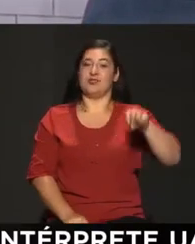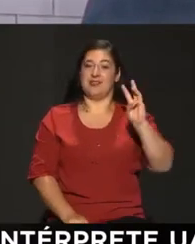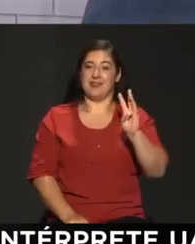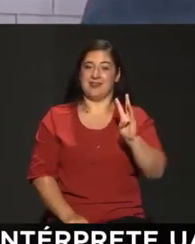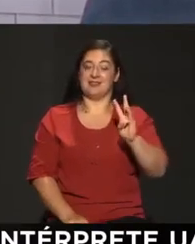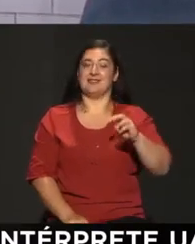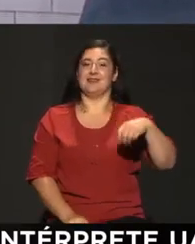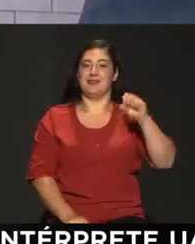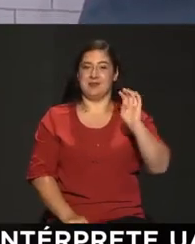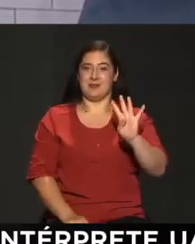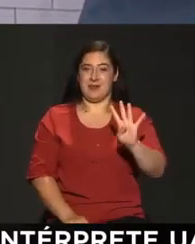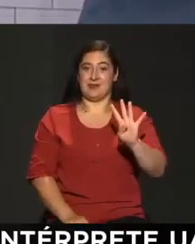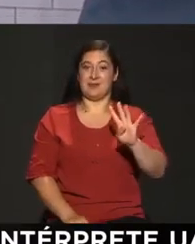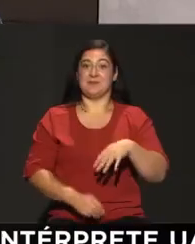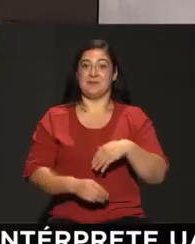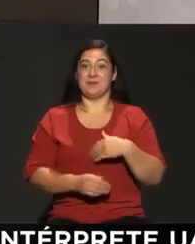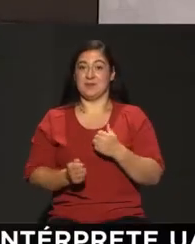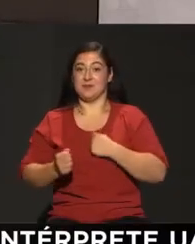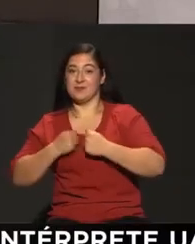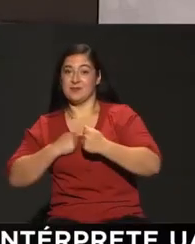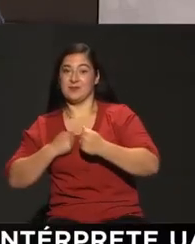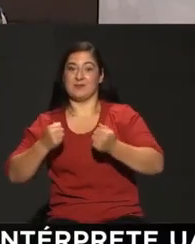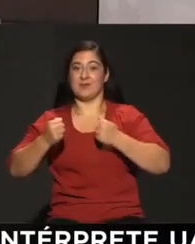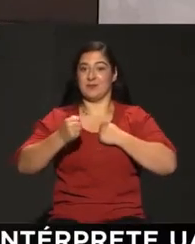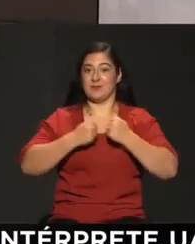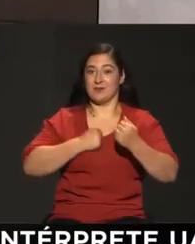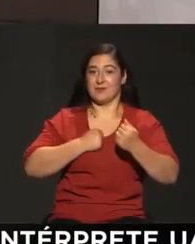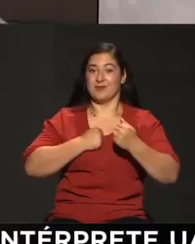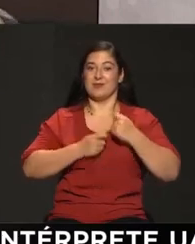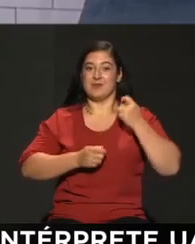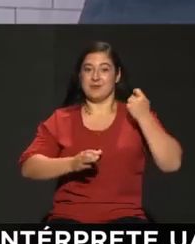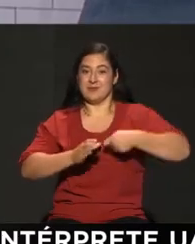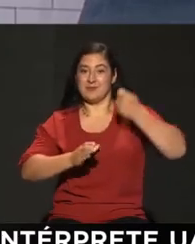dos, tres, cuatro. Bu, bu.